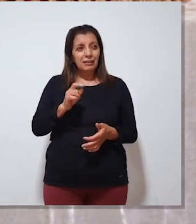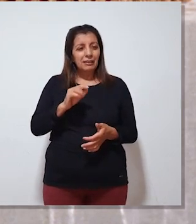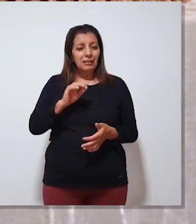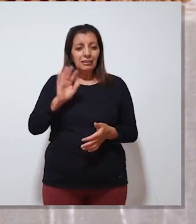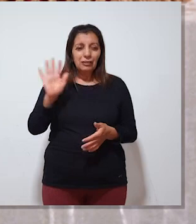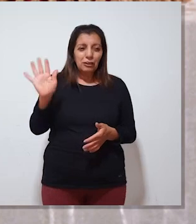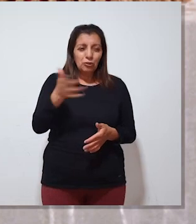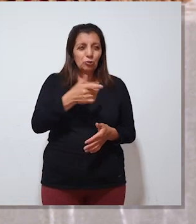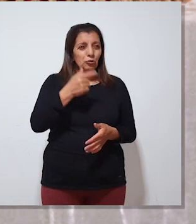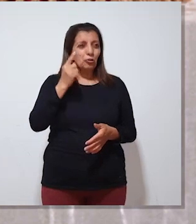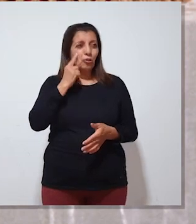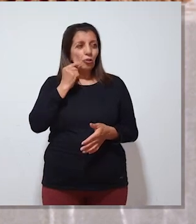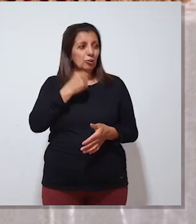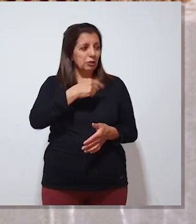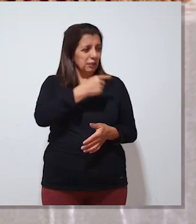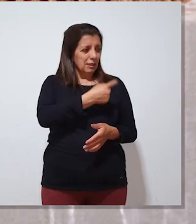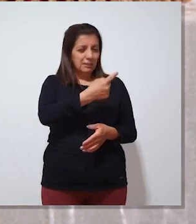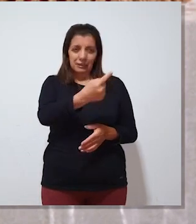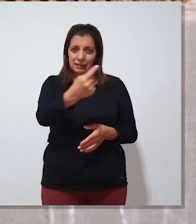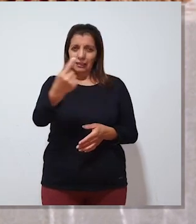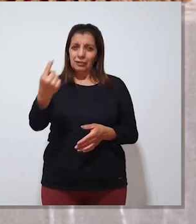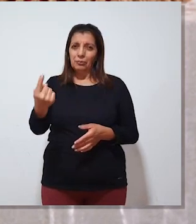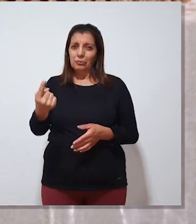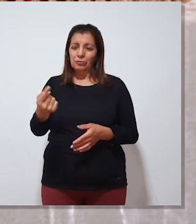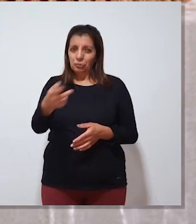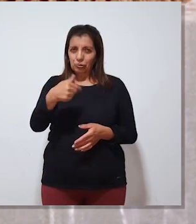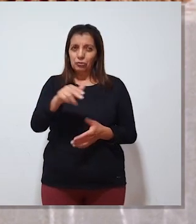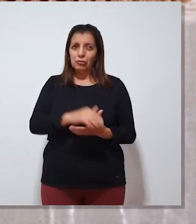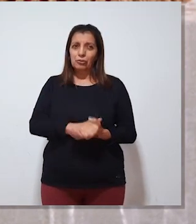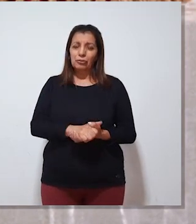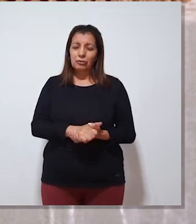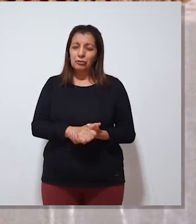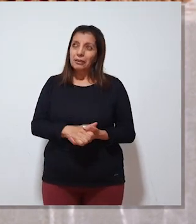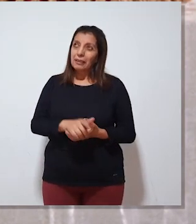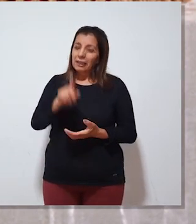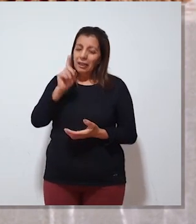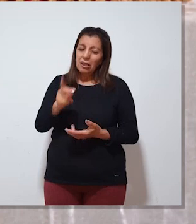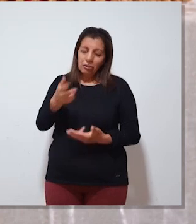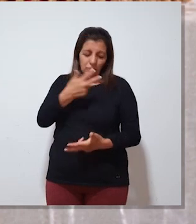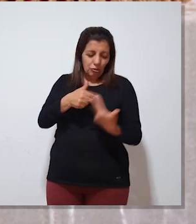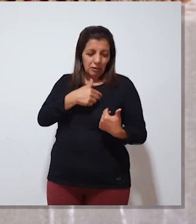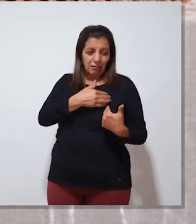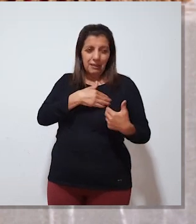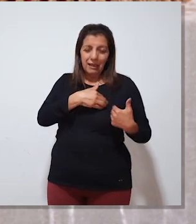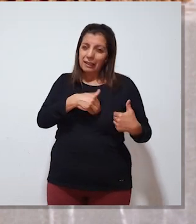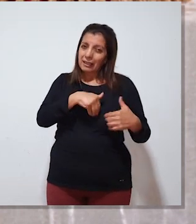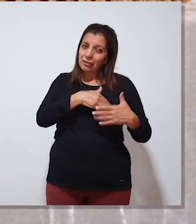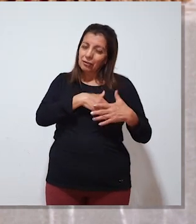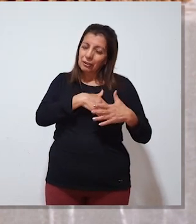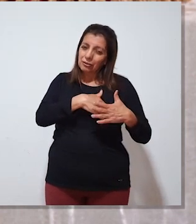su llamada en las urgencias de la vida diaria, su voz en el silencio del dolor físico y